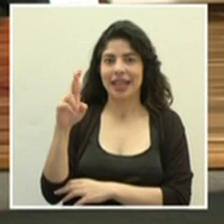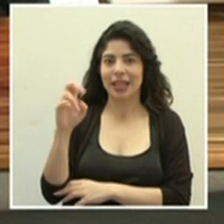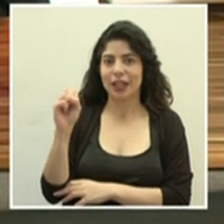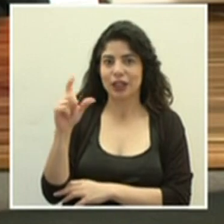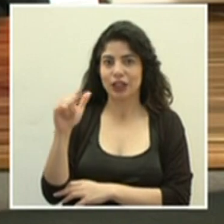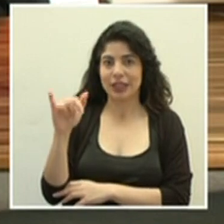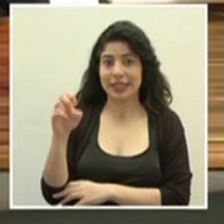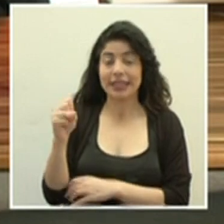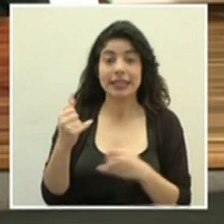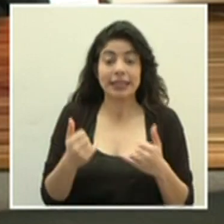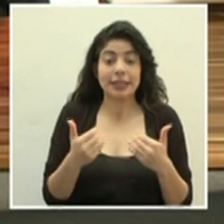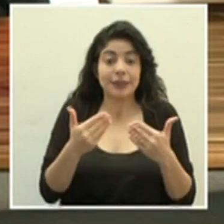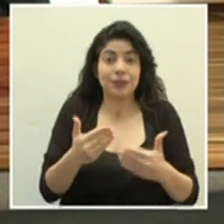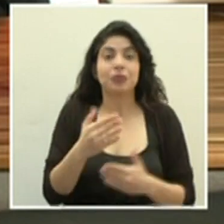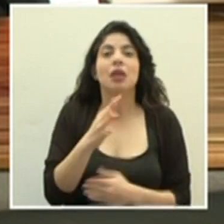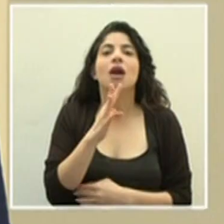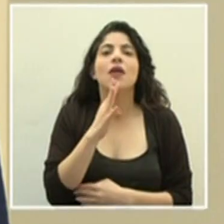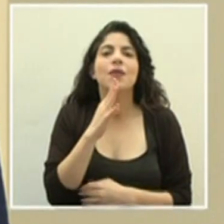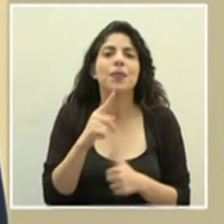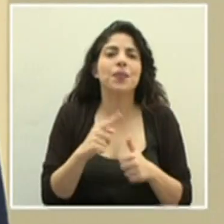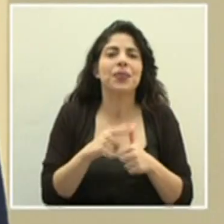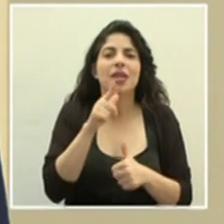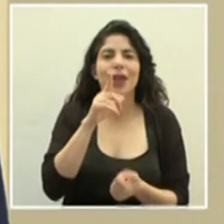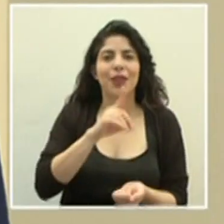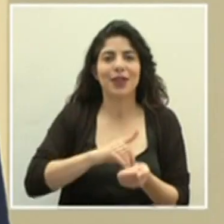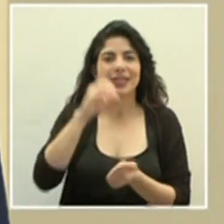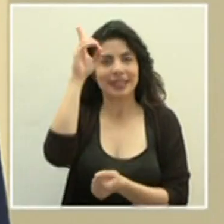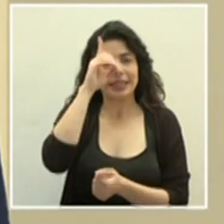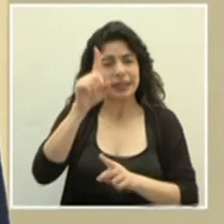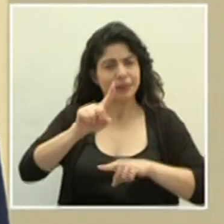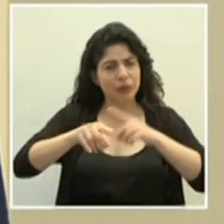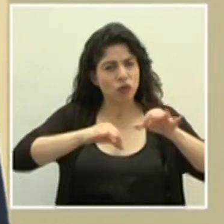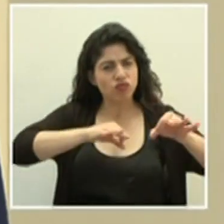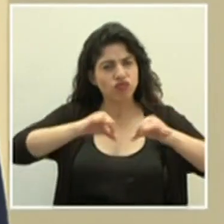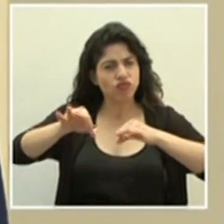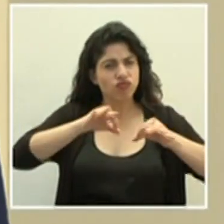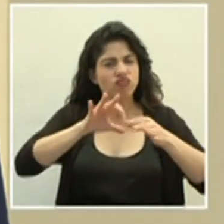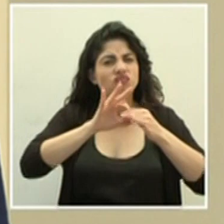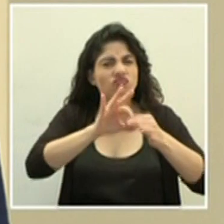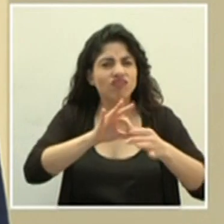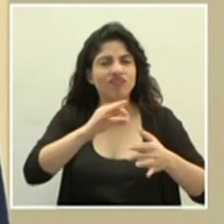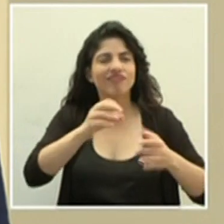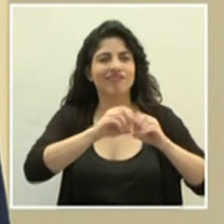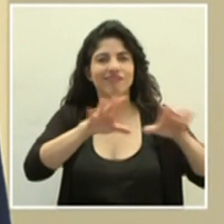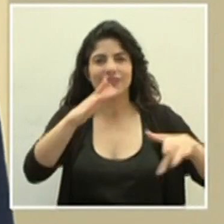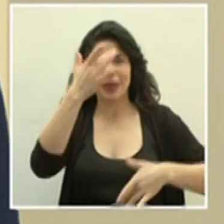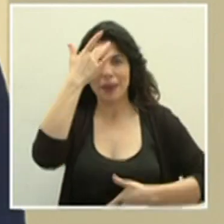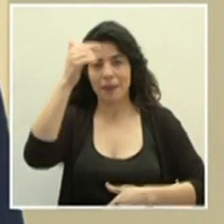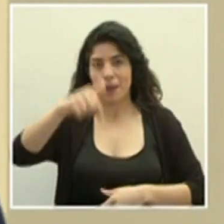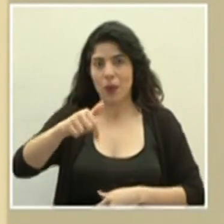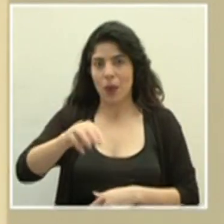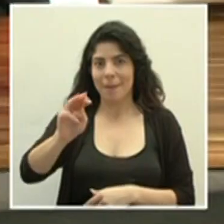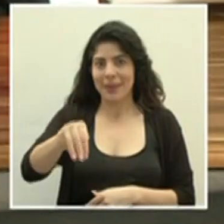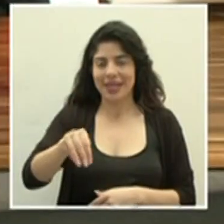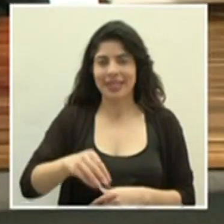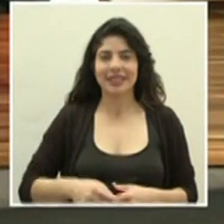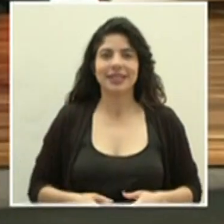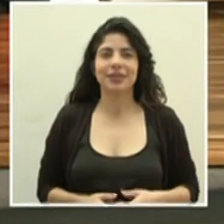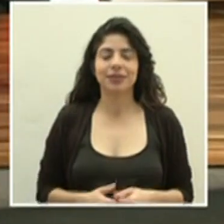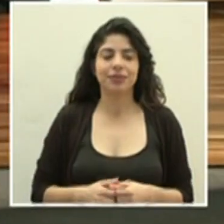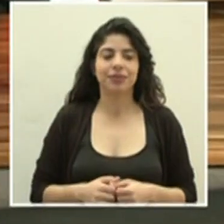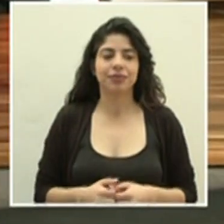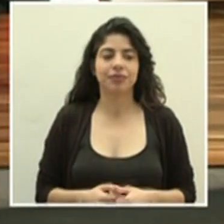A continuación, cedemos el uso de la palabra al doctor Salas, quien detalla el reporte epidemiológico de este martes.